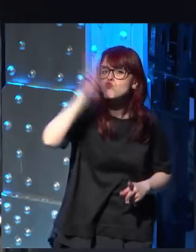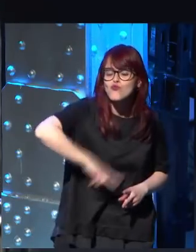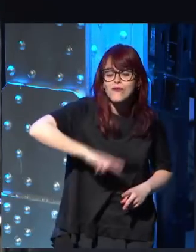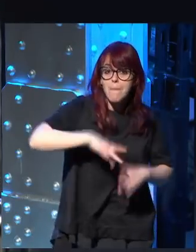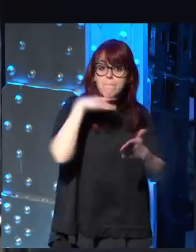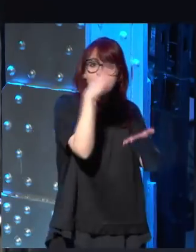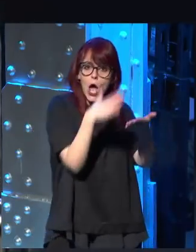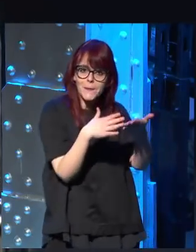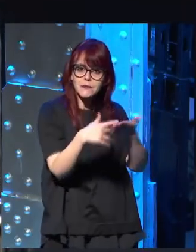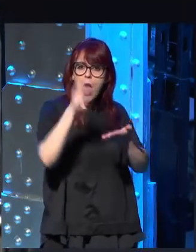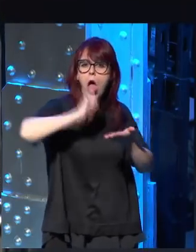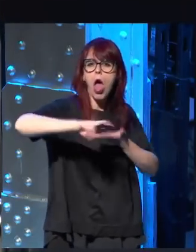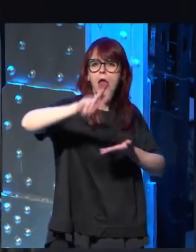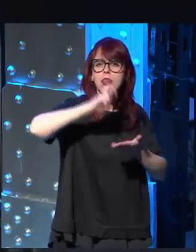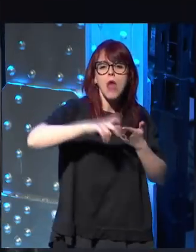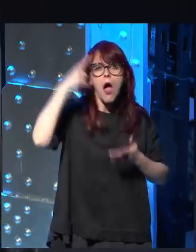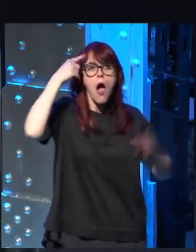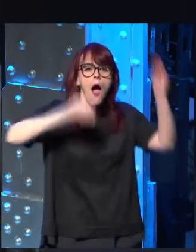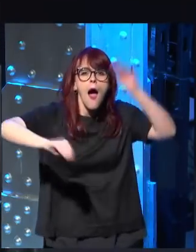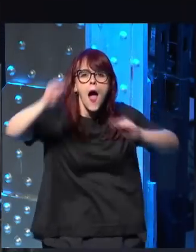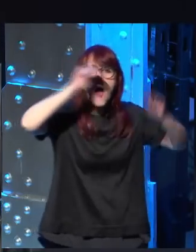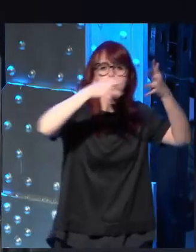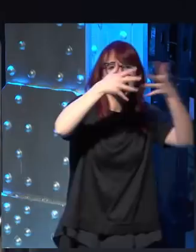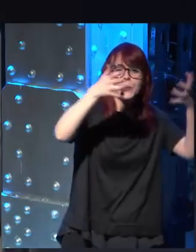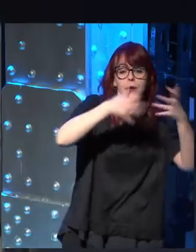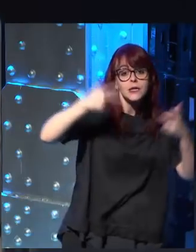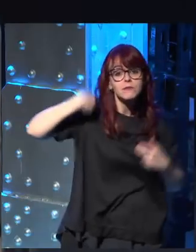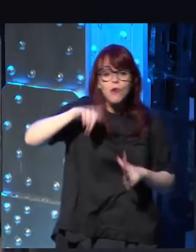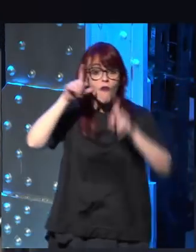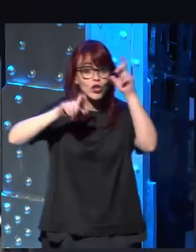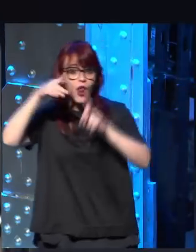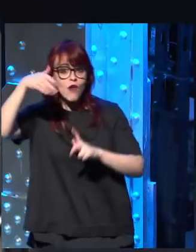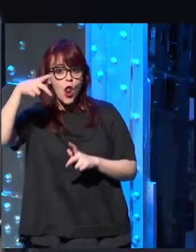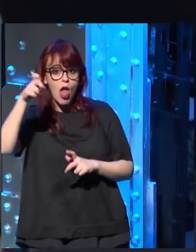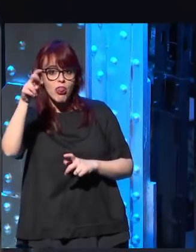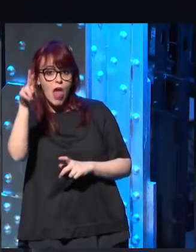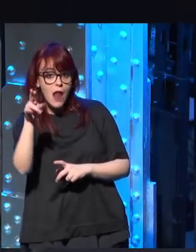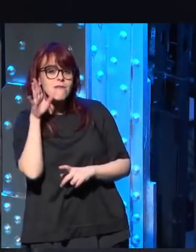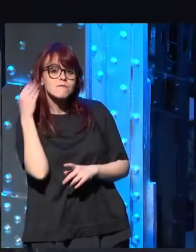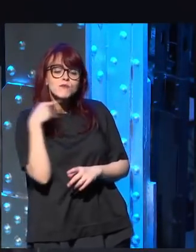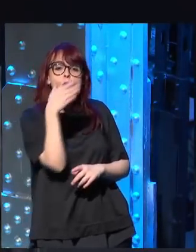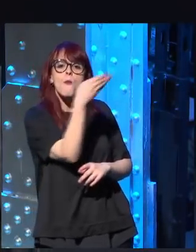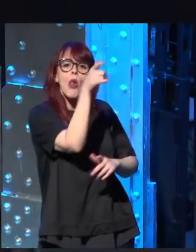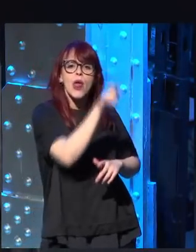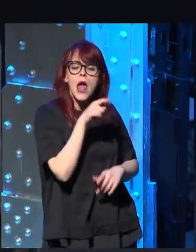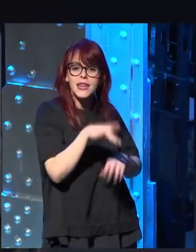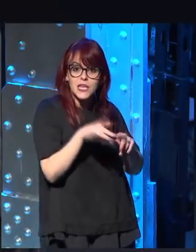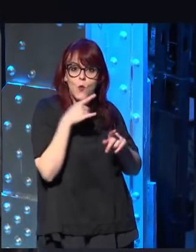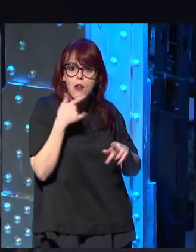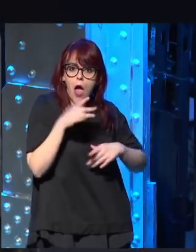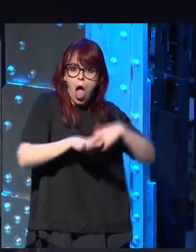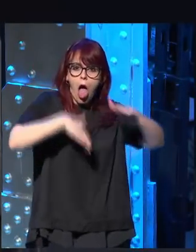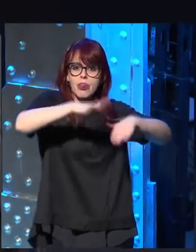los poemas, ¿no? Lo iba componiendo y dice Nadar que Baudelaire iba andando como si temiera pisar algo,